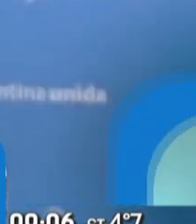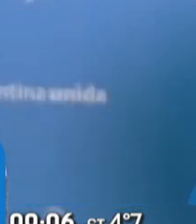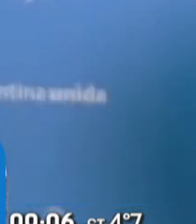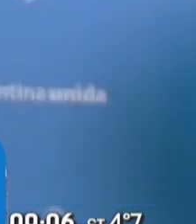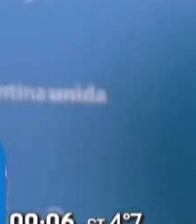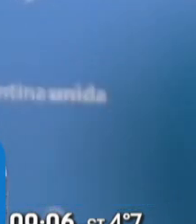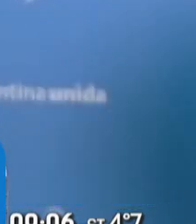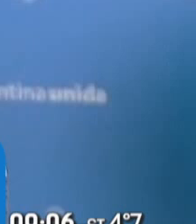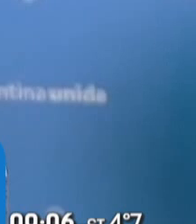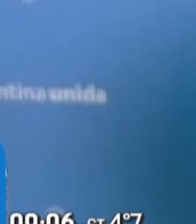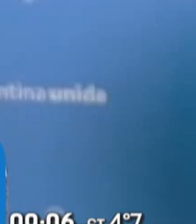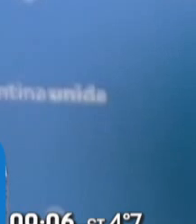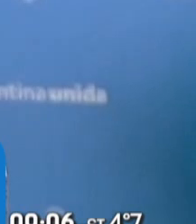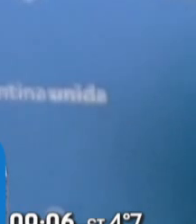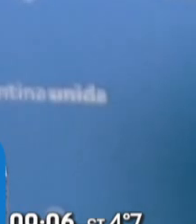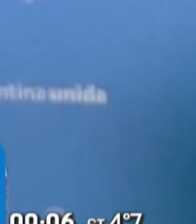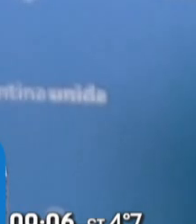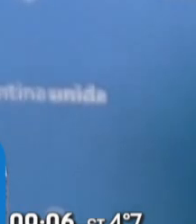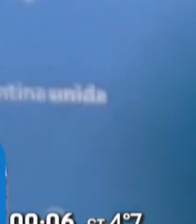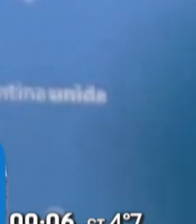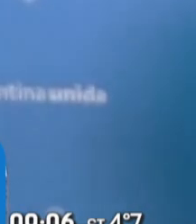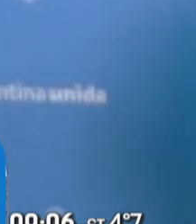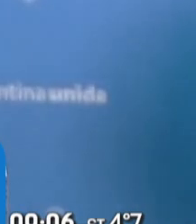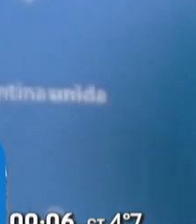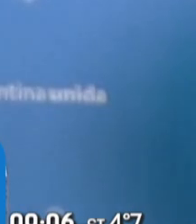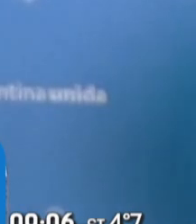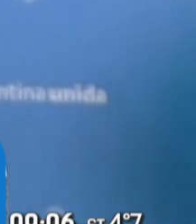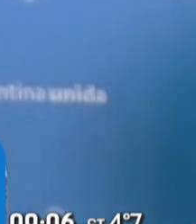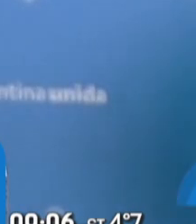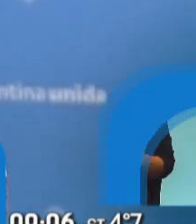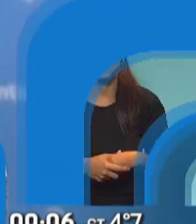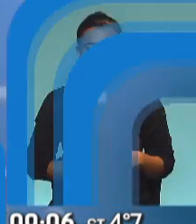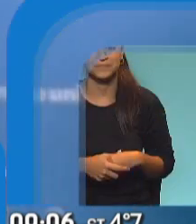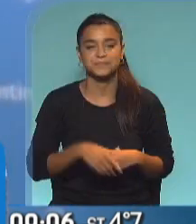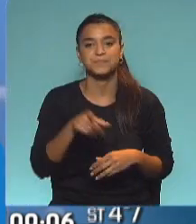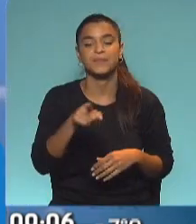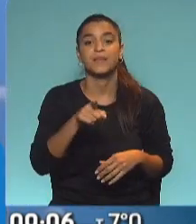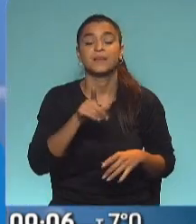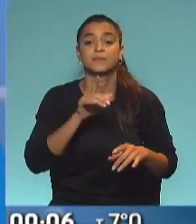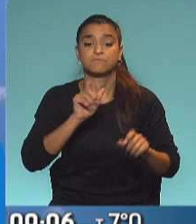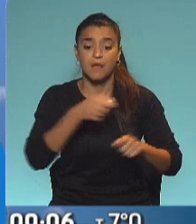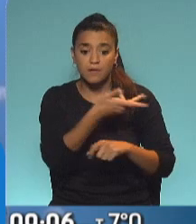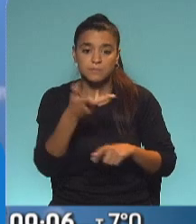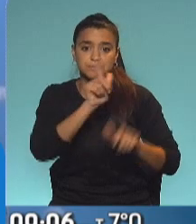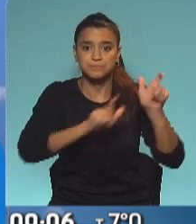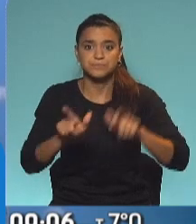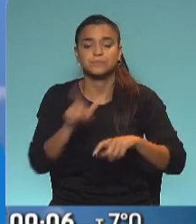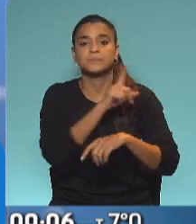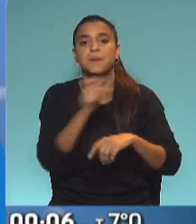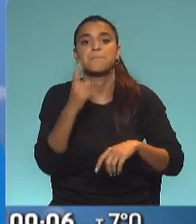9 provincias no han confirmado casos en la jornada de ayer. La tasa de incidencia, la cantidad de casos cada 100.000 habitantes, asciende